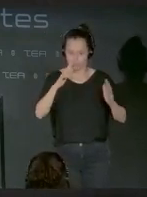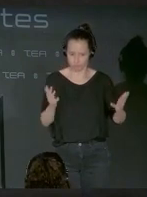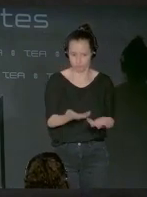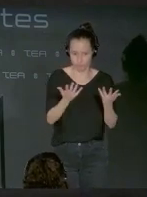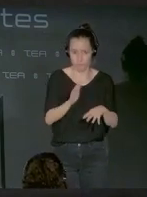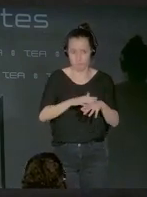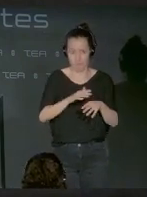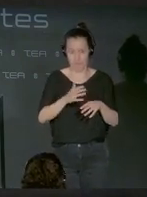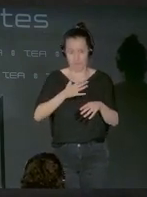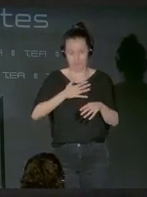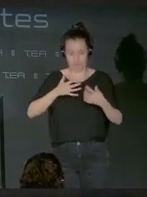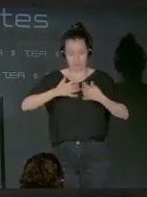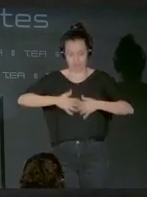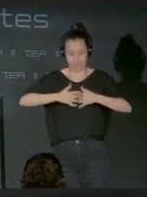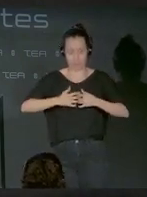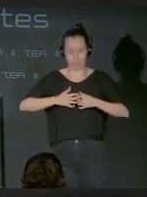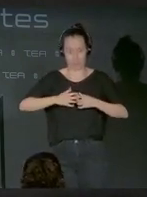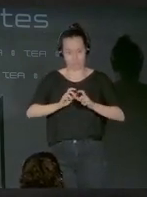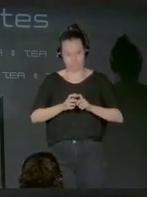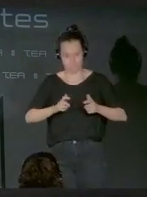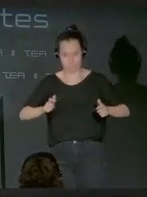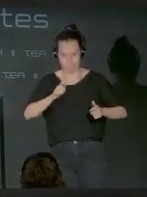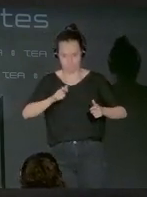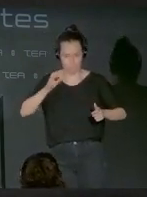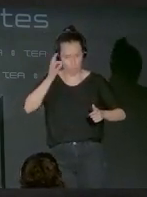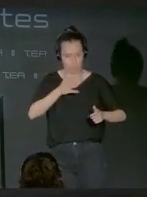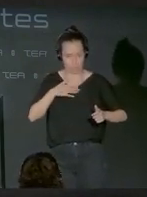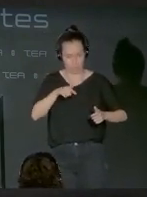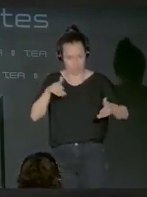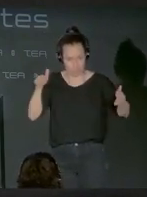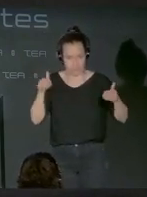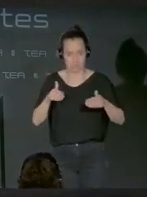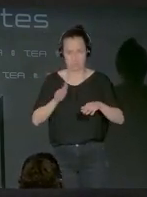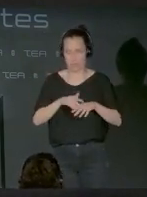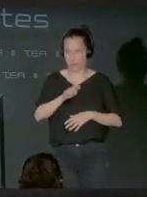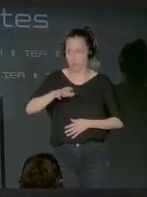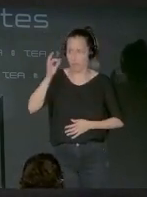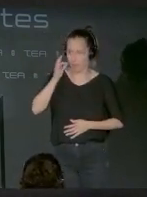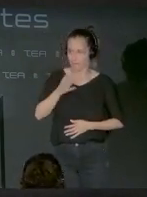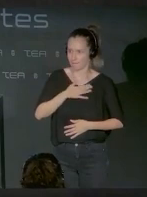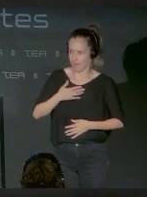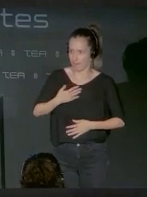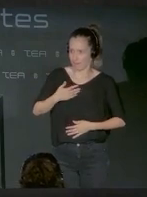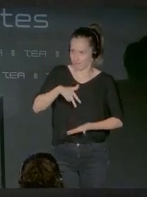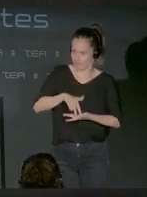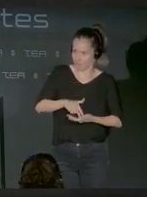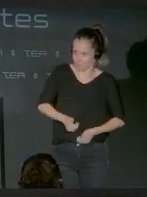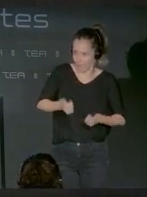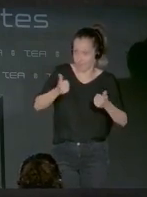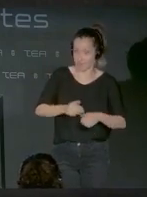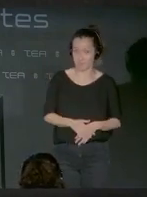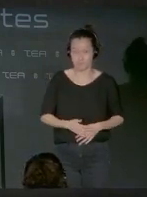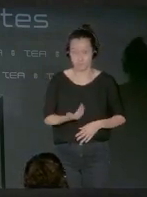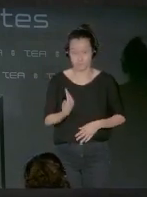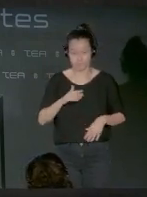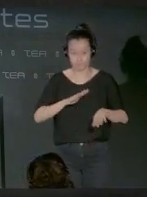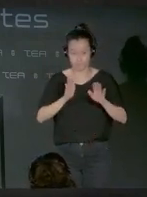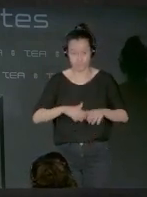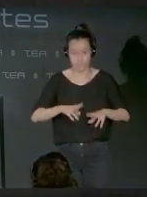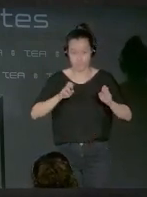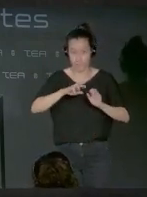Esta es una de las áreas en las que queremos trabajar para que haya una mayor presencia de las mujeres por último en lo que respecta